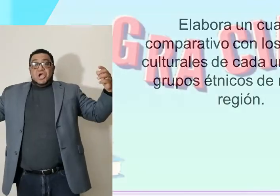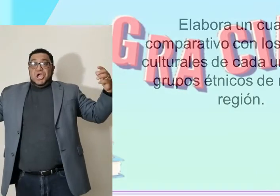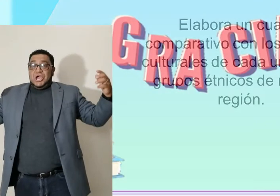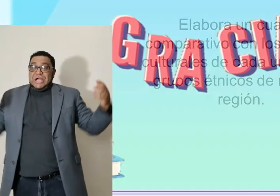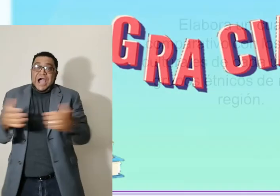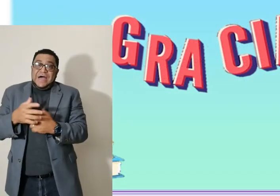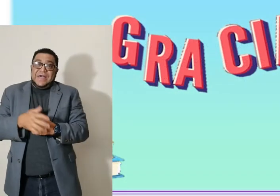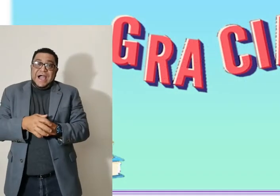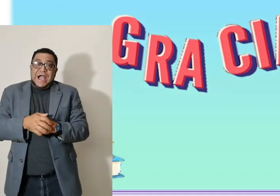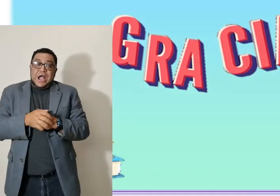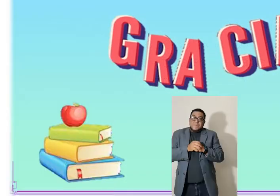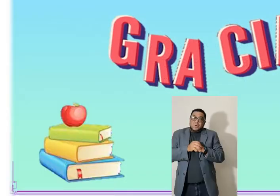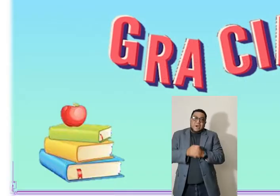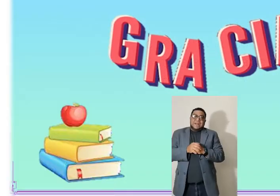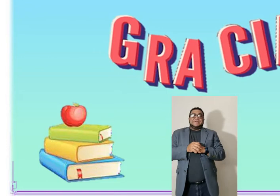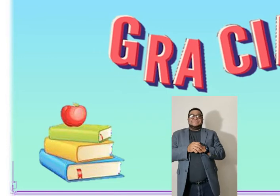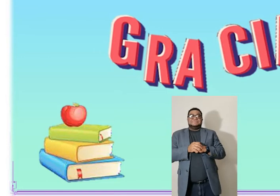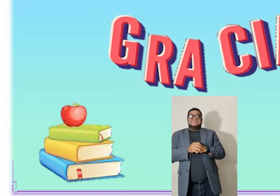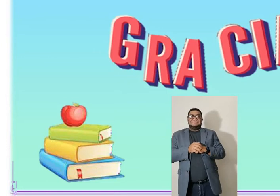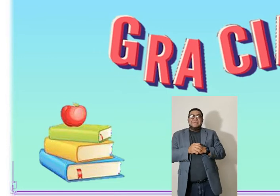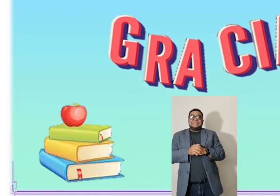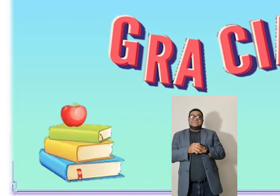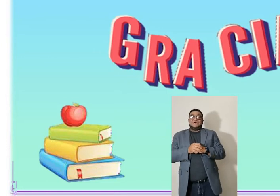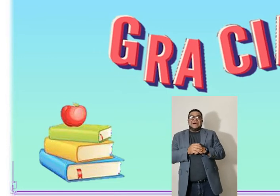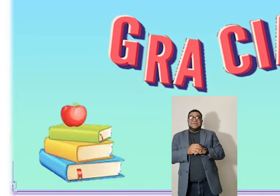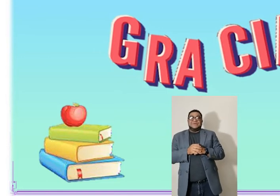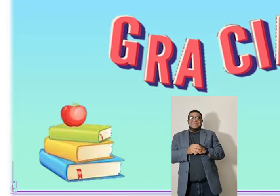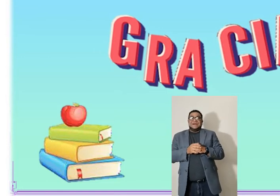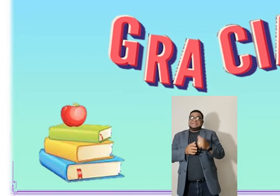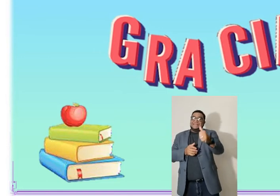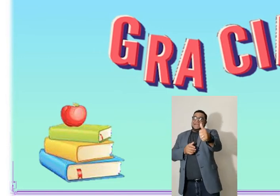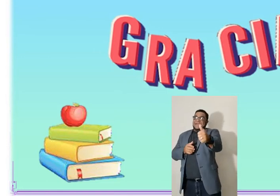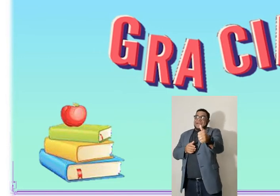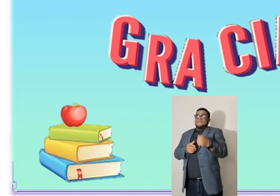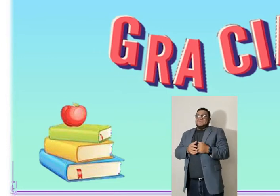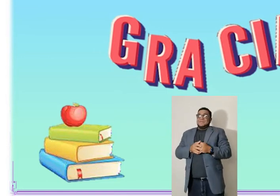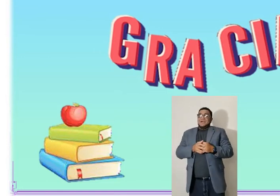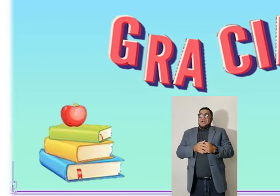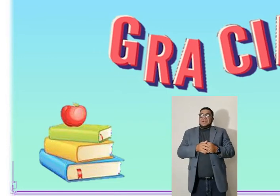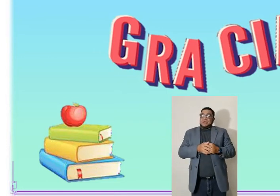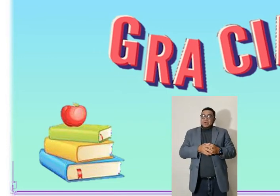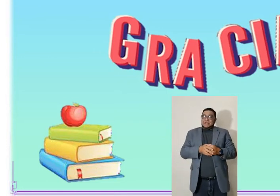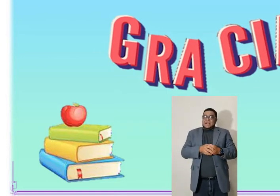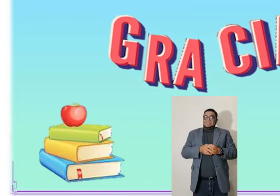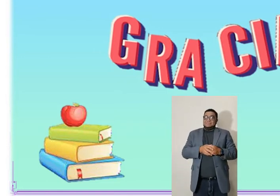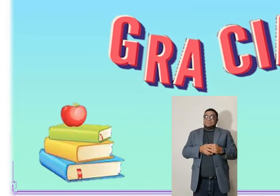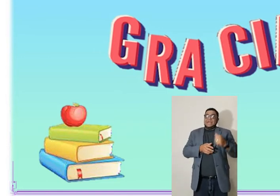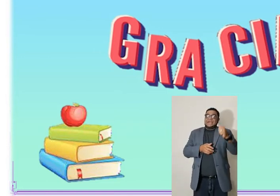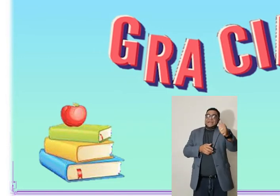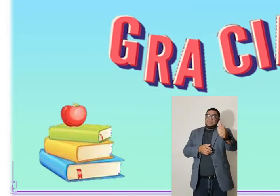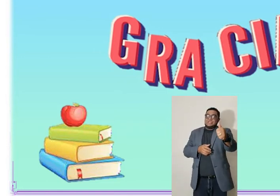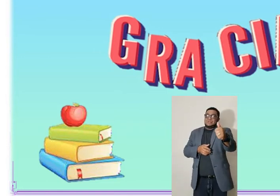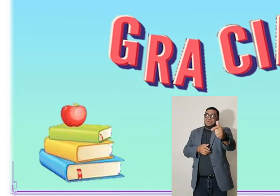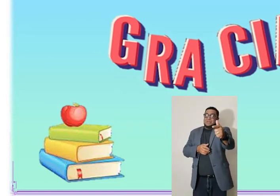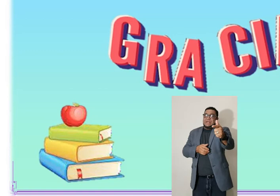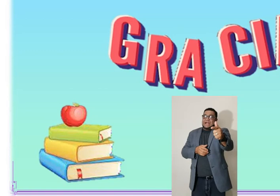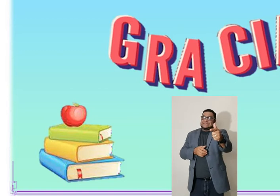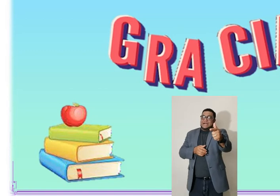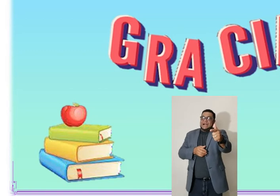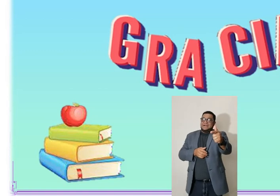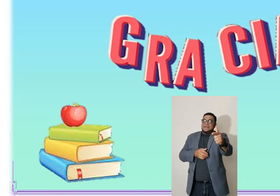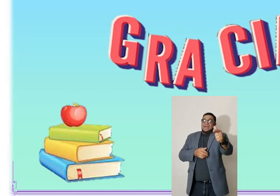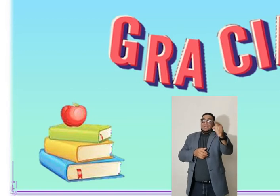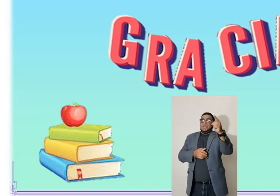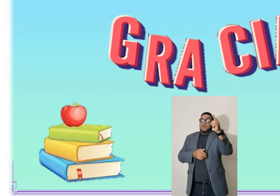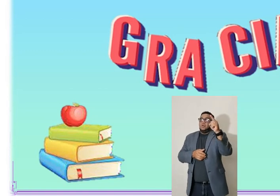en cada lugar mencionado así de que recuerda que queremos estudiando en